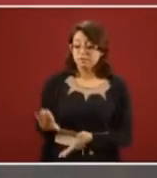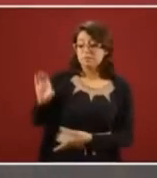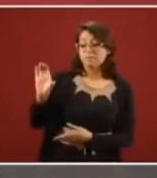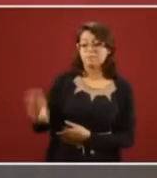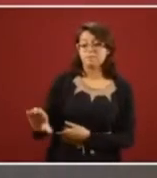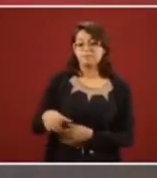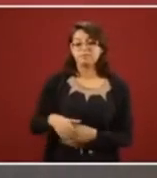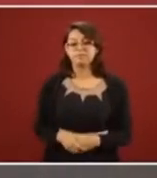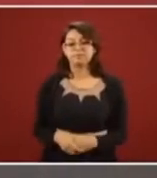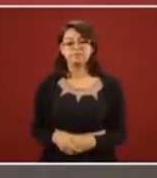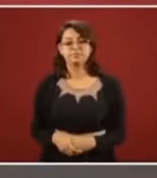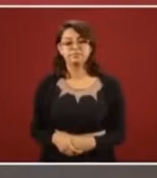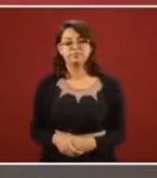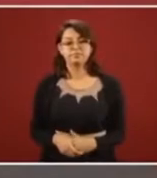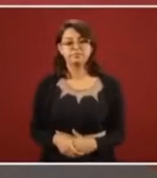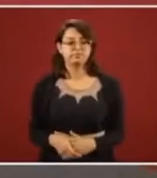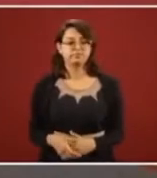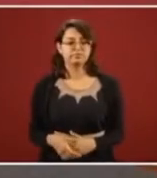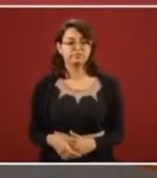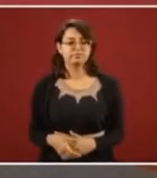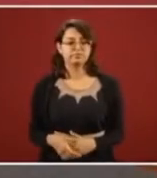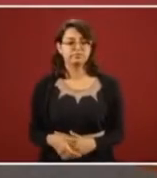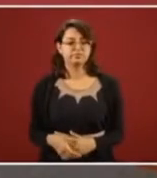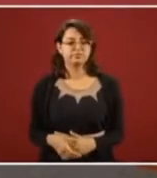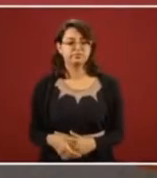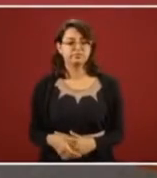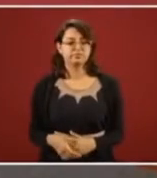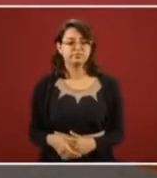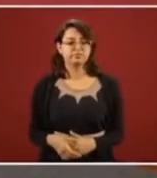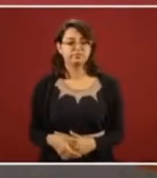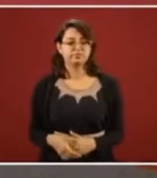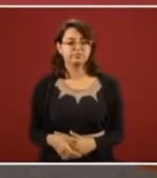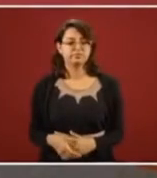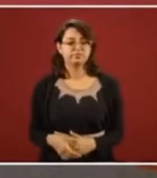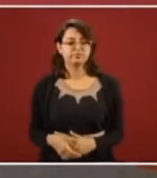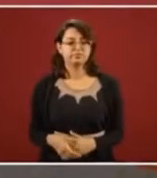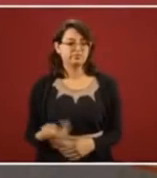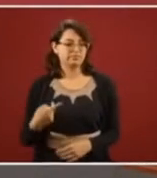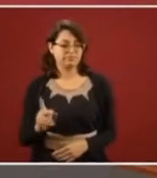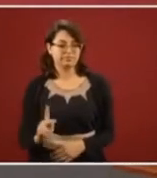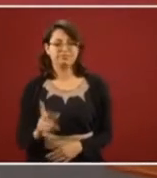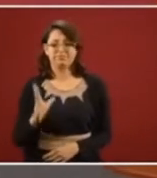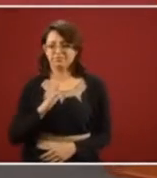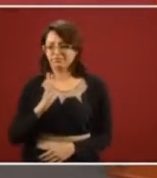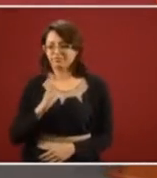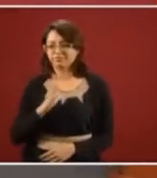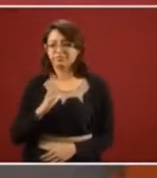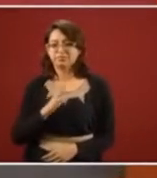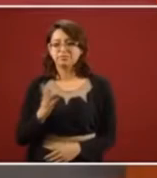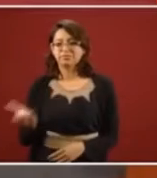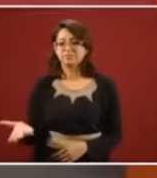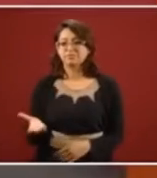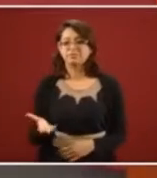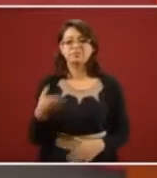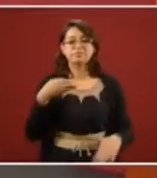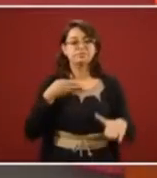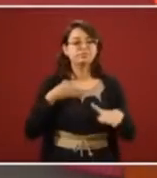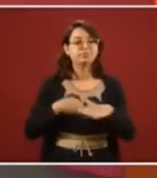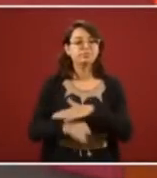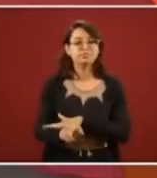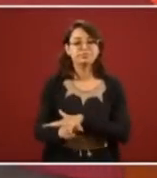tiene toda la justificación es justificación porque por el metro